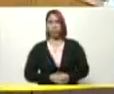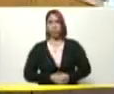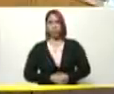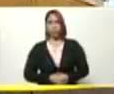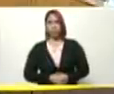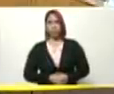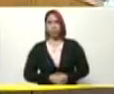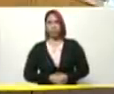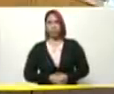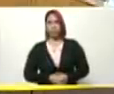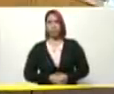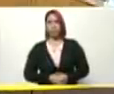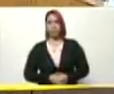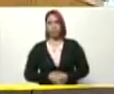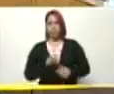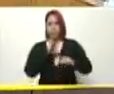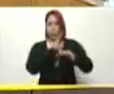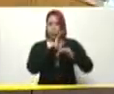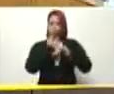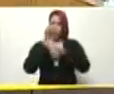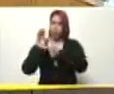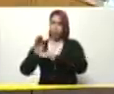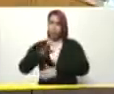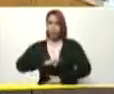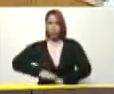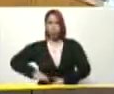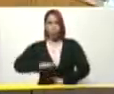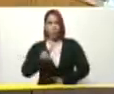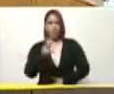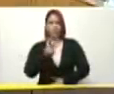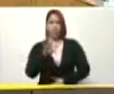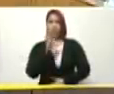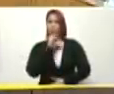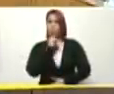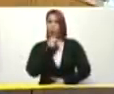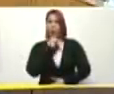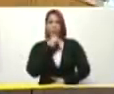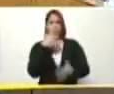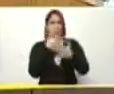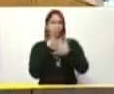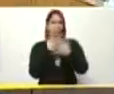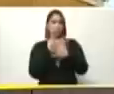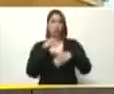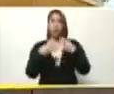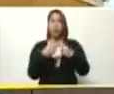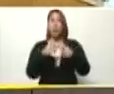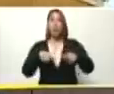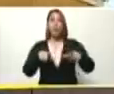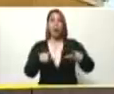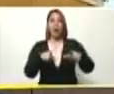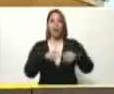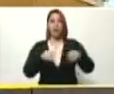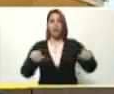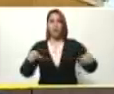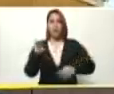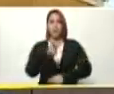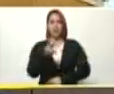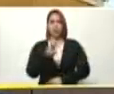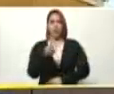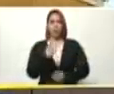que cubra todo el territorio. No hay excusas en ningún lugar del territorio nacional para no